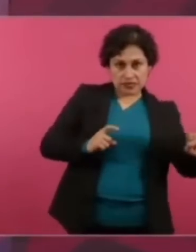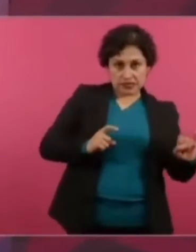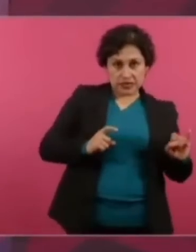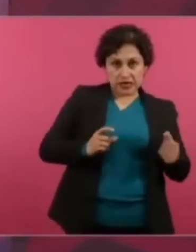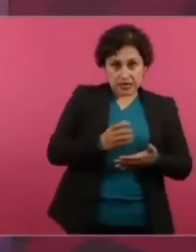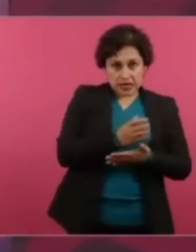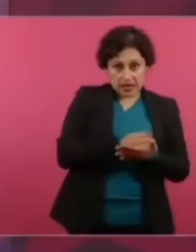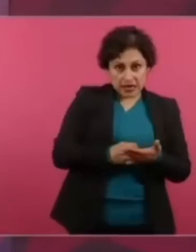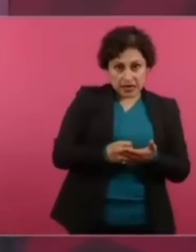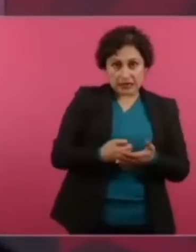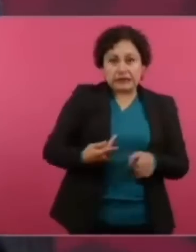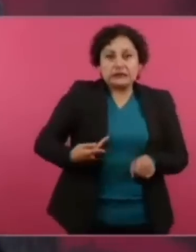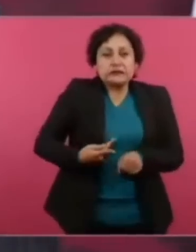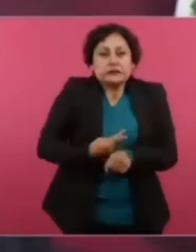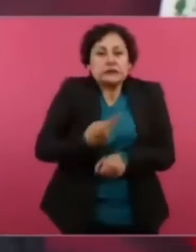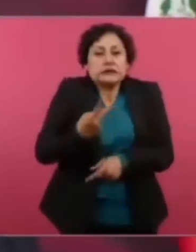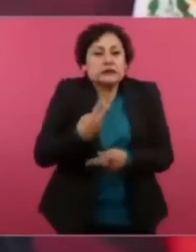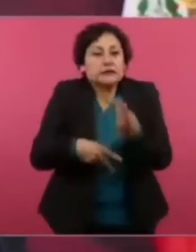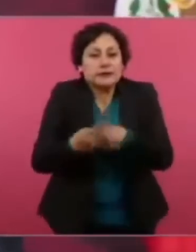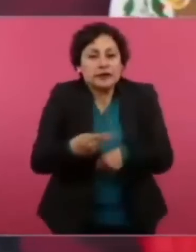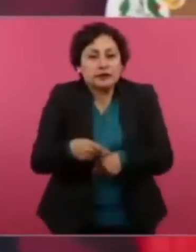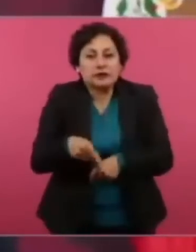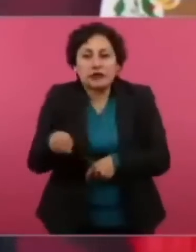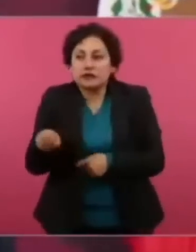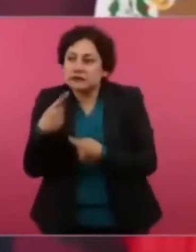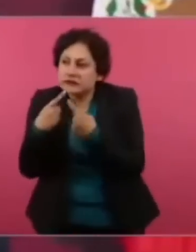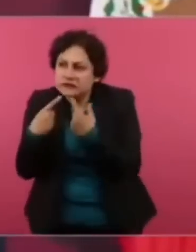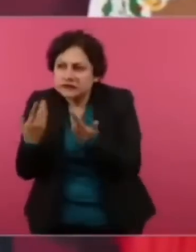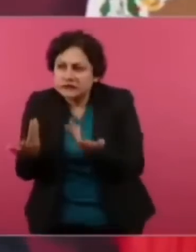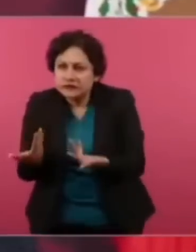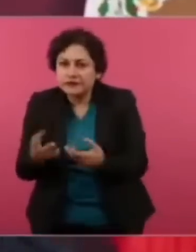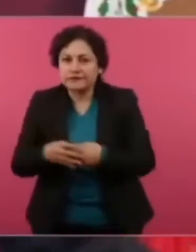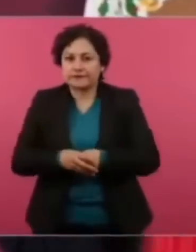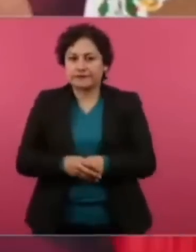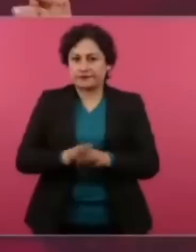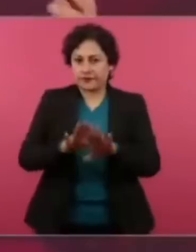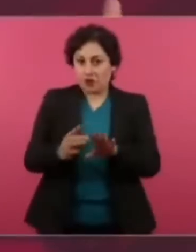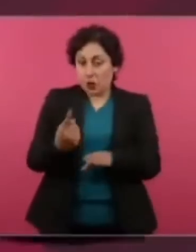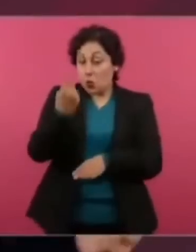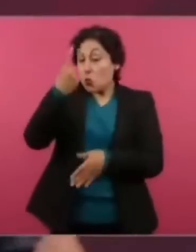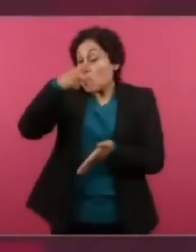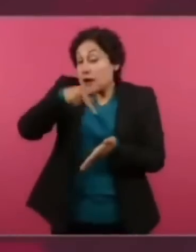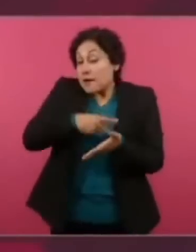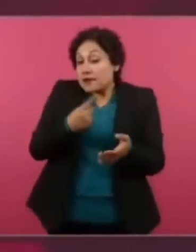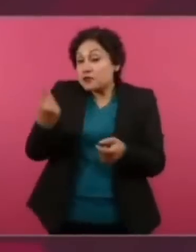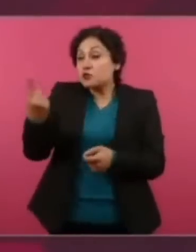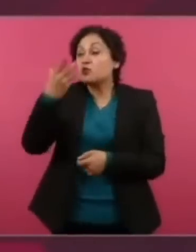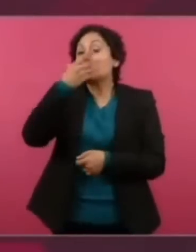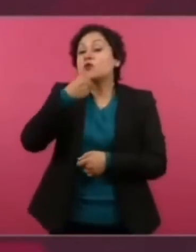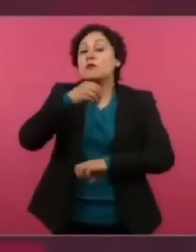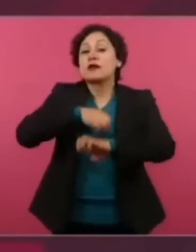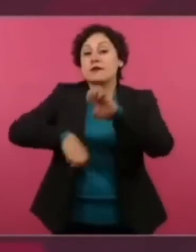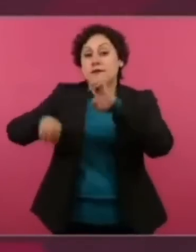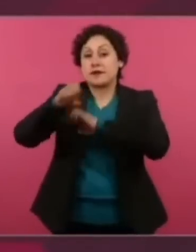Hubo una vez que uno de estos empresarios les dio una conferencia